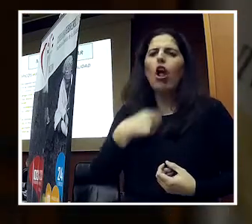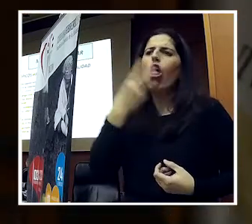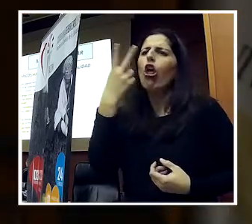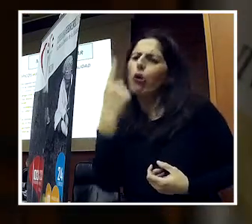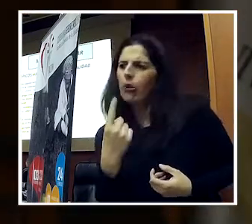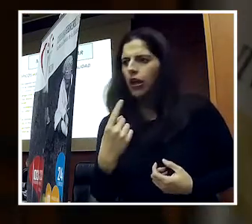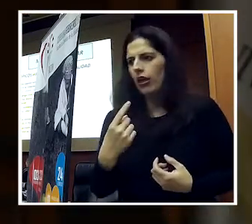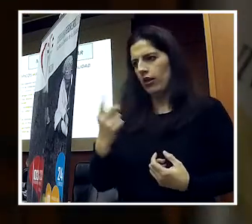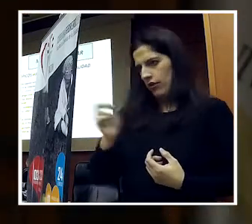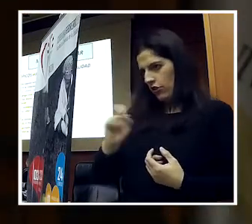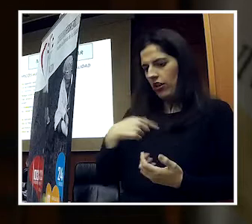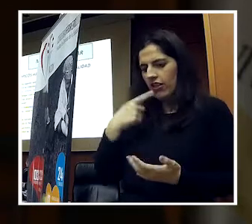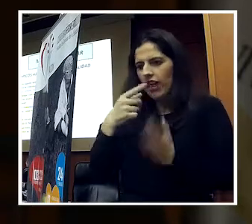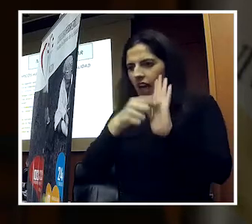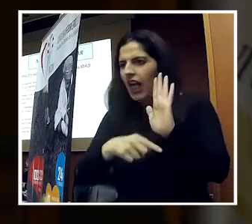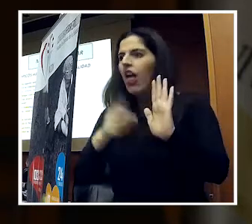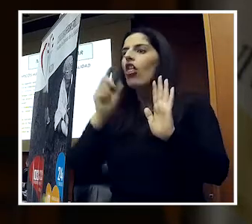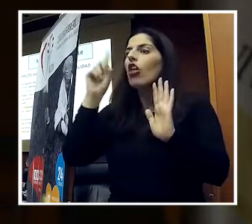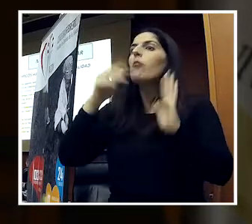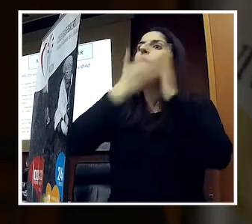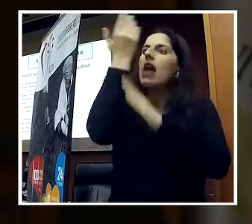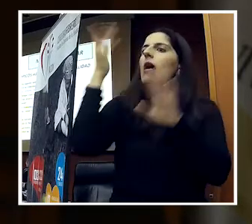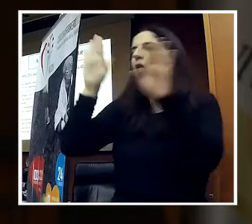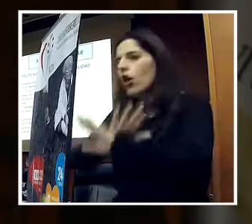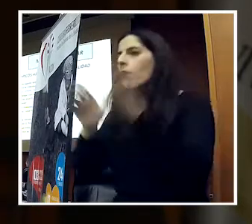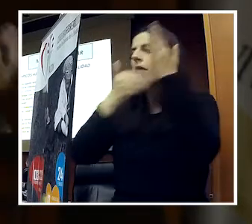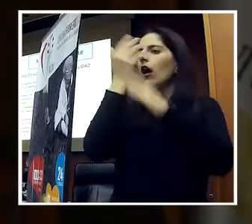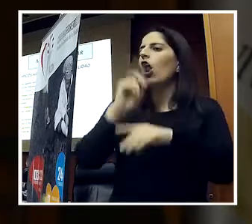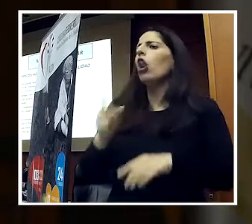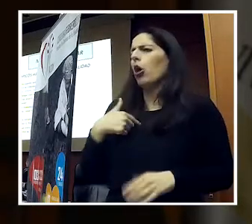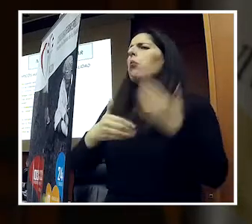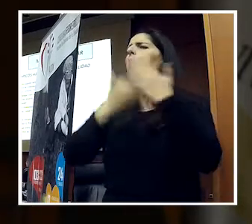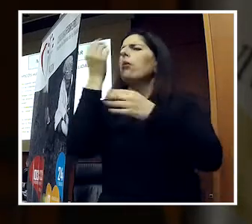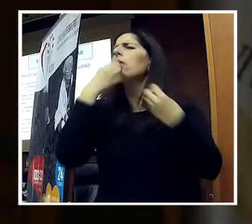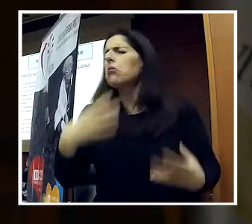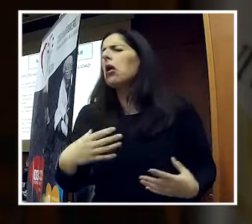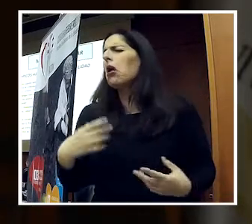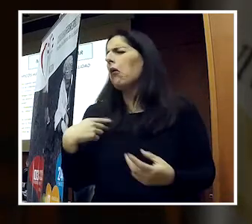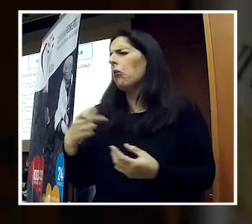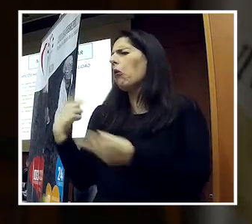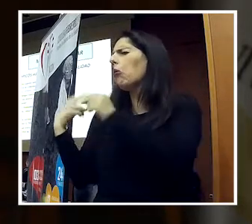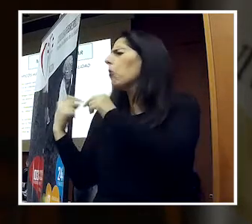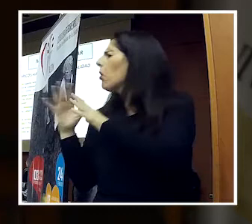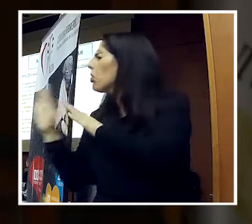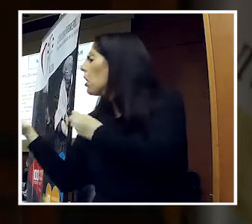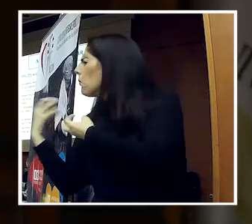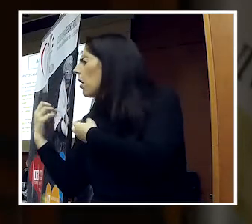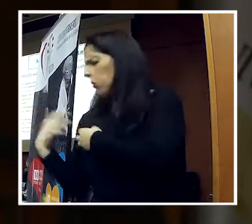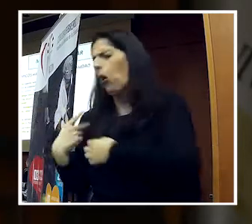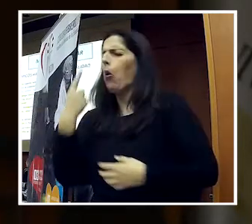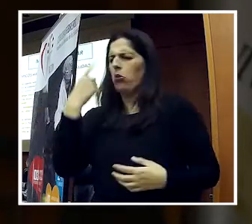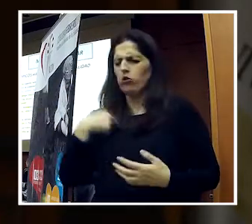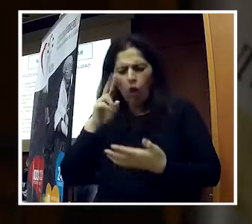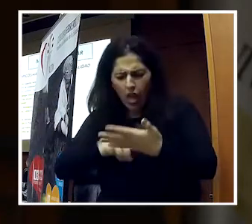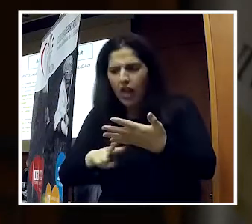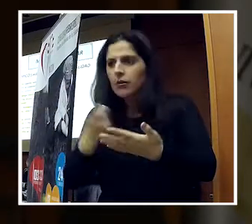Además le damos la hoja donde pone cada 12 horas. No, una sola. Yo es que me comenté con la vecina y yo me he tomado una. Porque además mira el